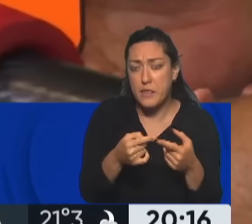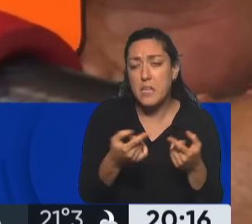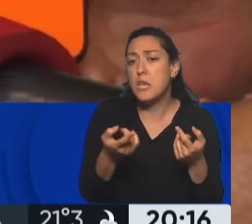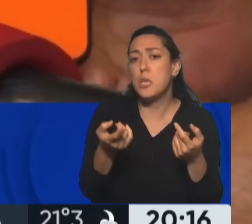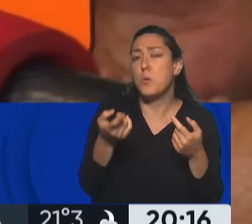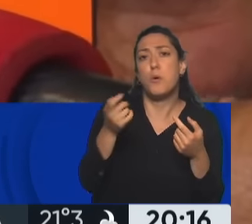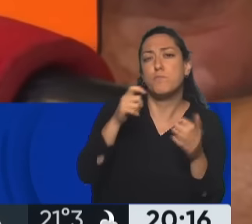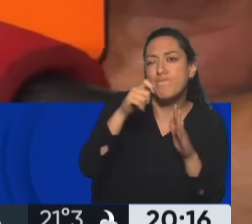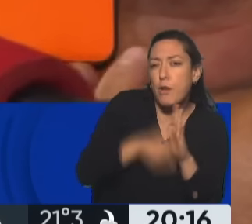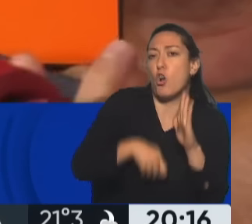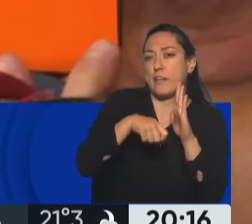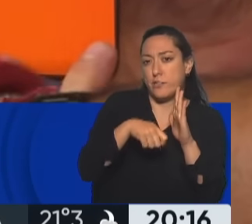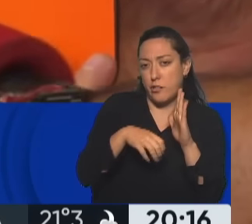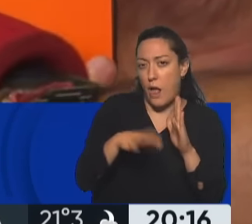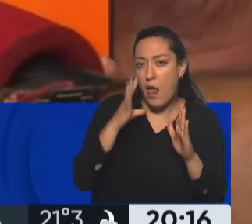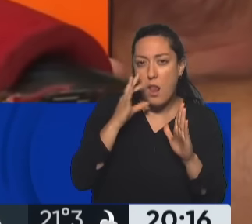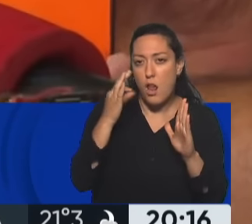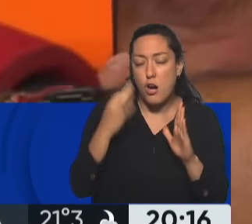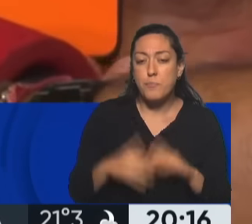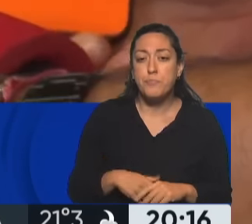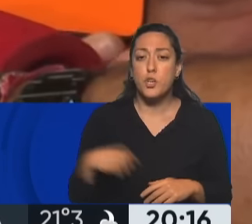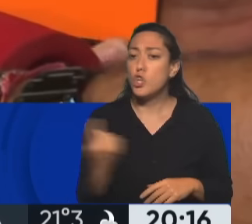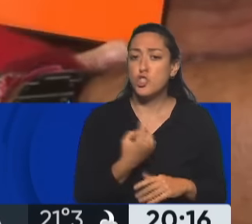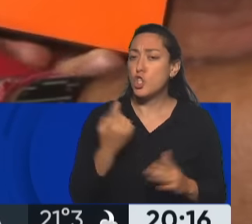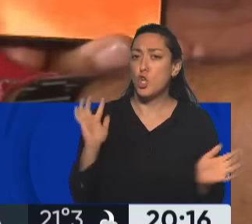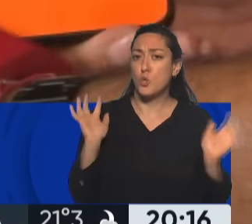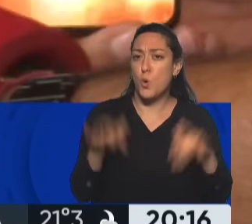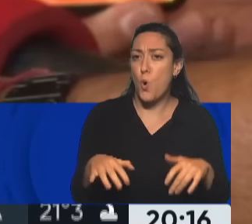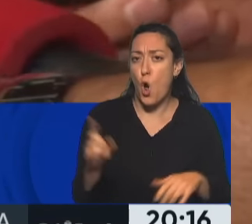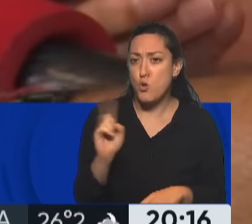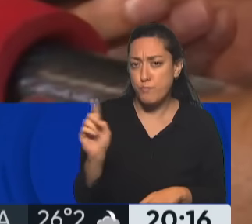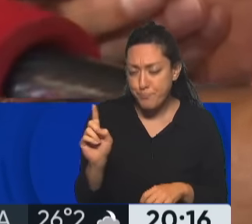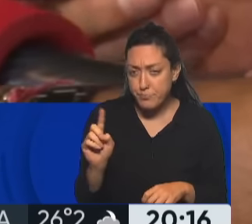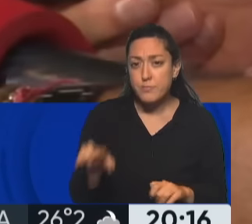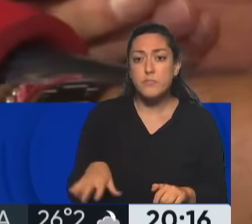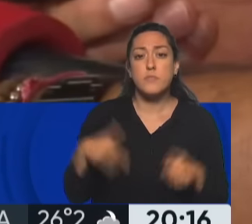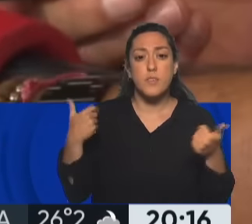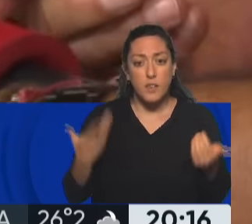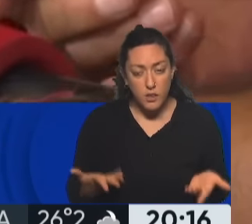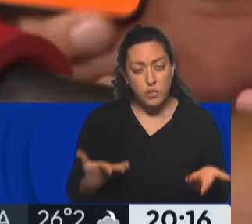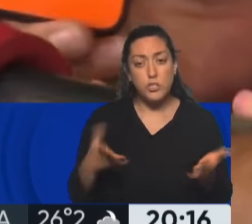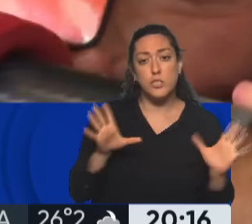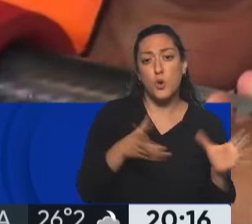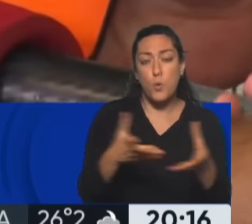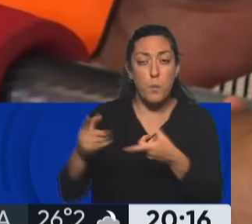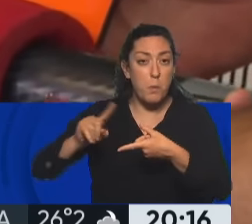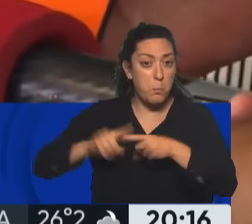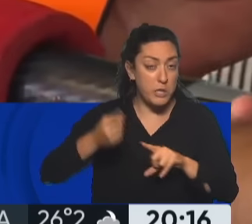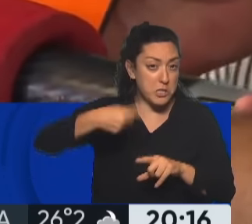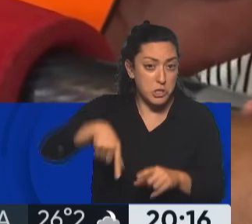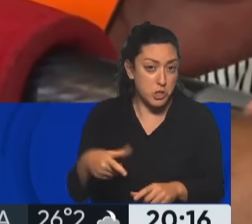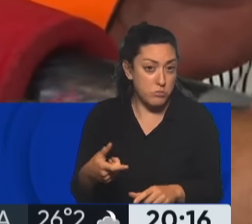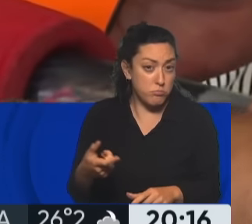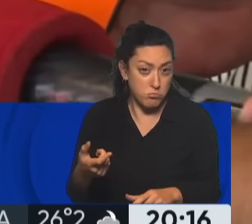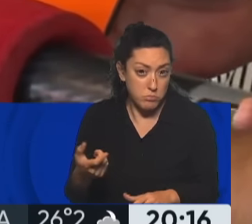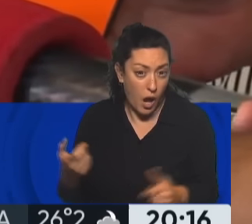de correcciones. Entonces, nosotros no dimos quórum, colaboraron bloques que quisieron colaborar, que